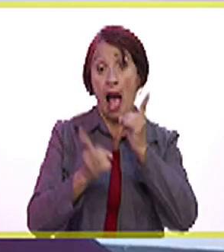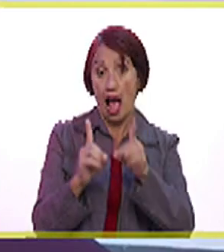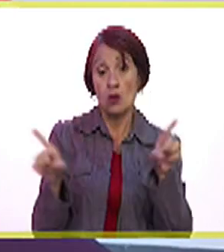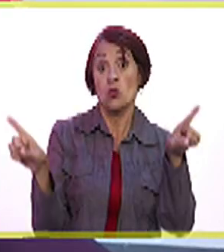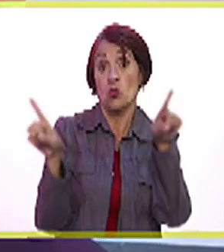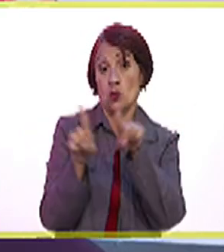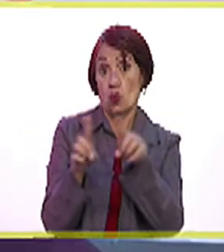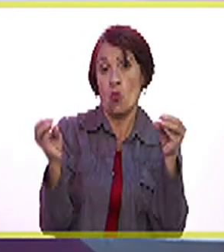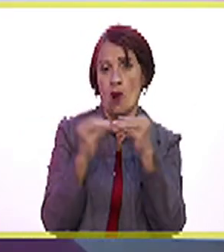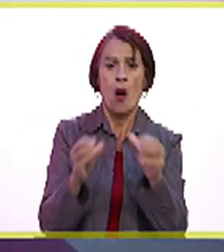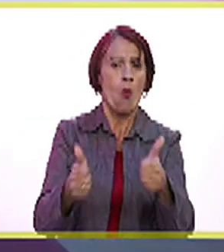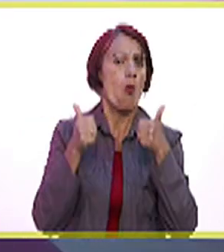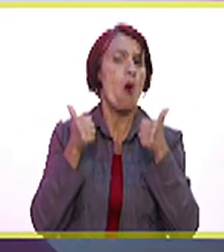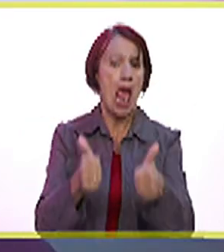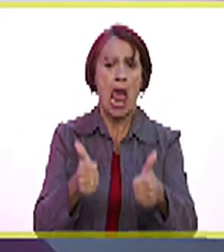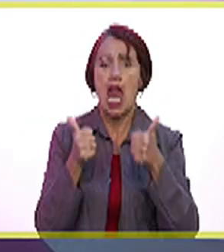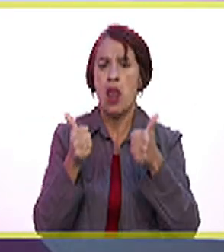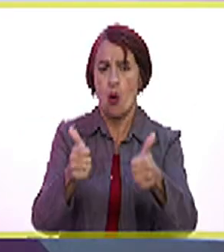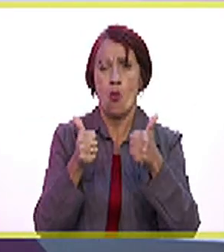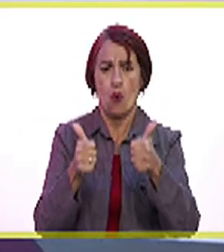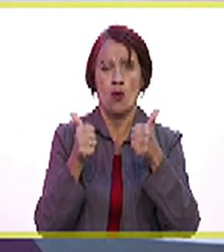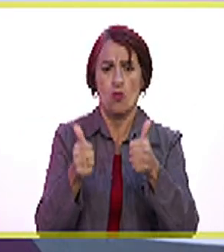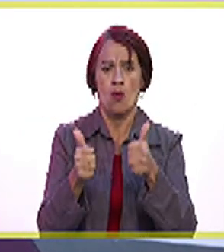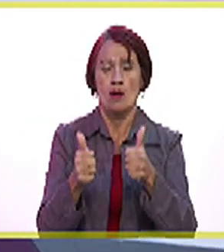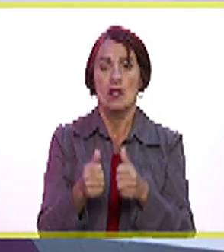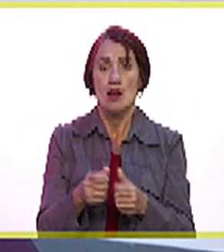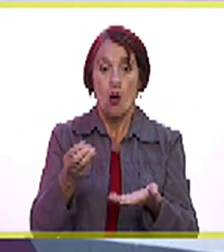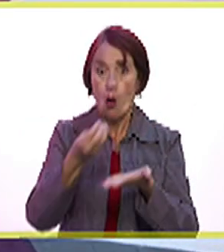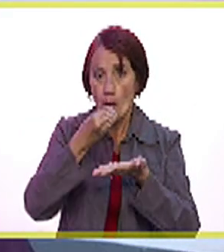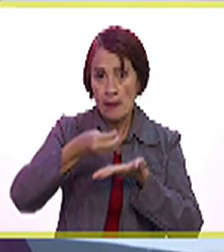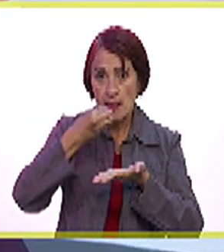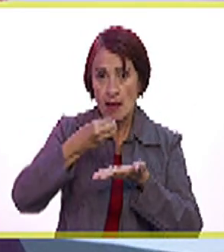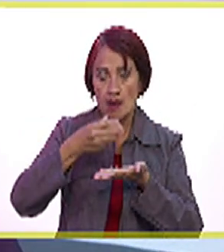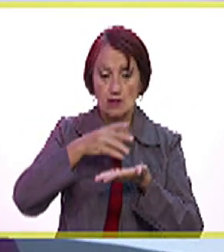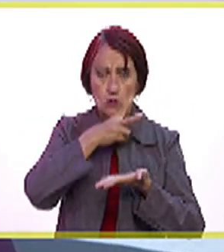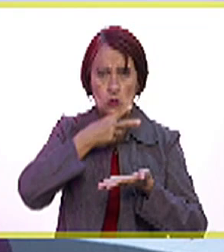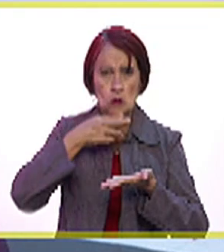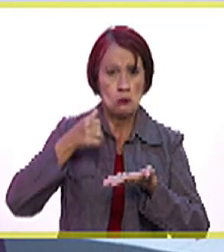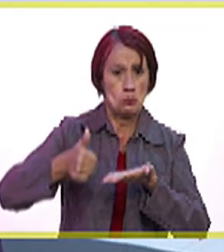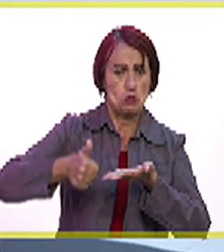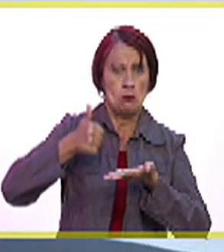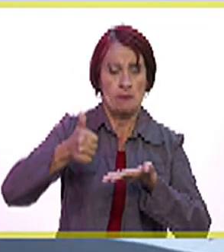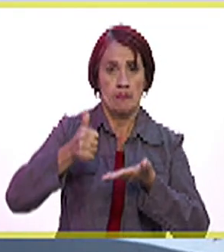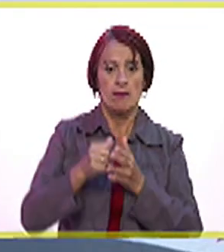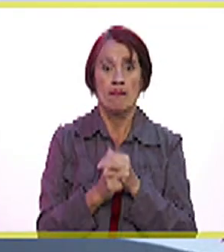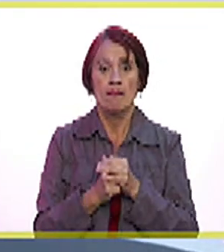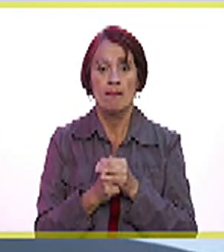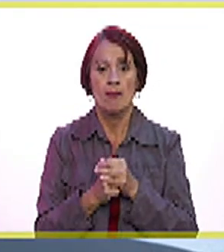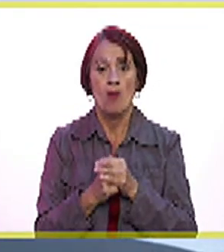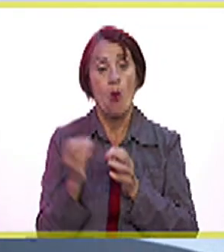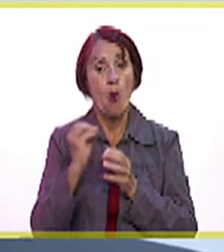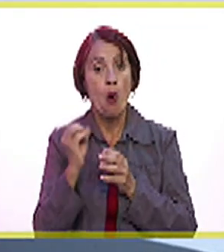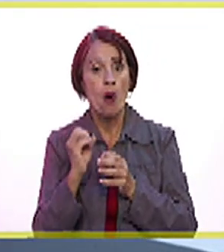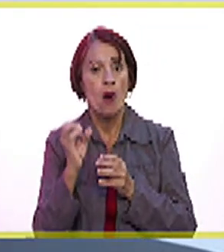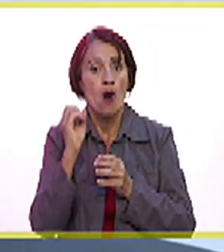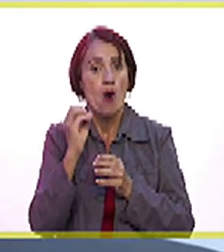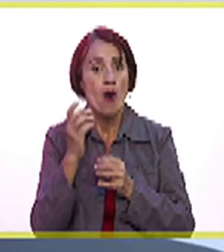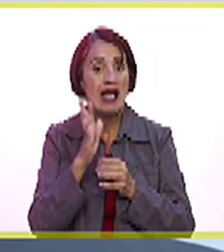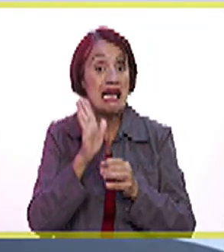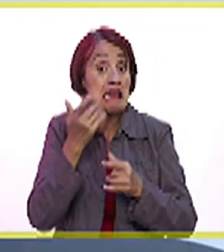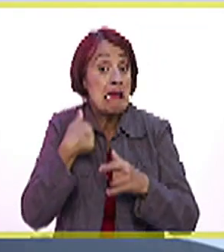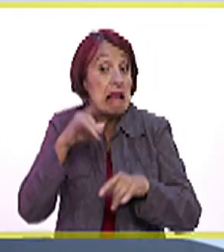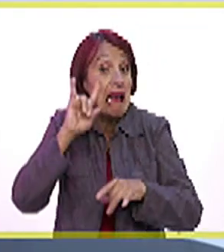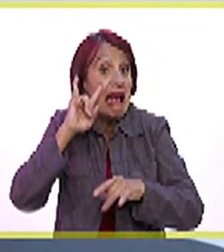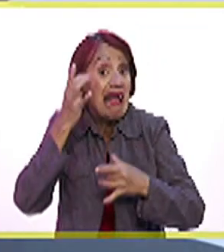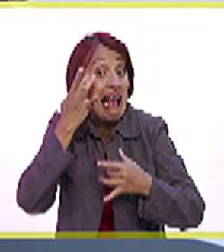concordancia. El buenísimo, quizás cuando probamos una comida decimos, eso está buenísimo, eso es venezolano. O el o sea, es que quiere decir que, o sea, es decir